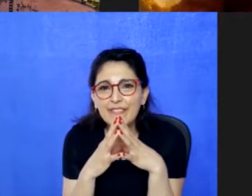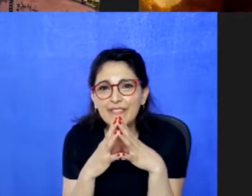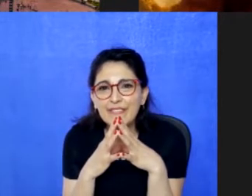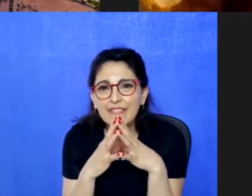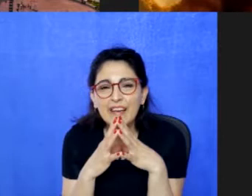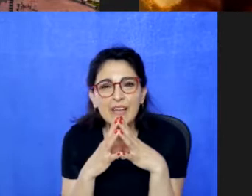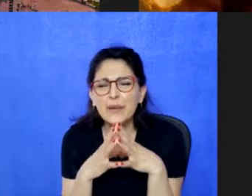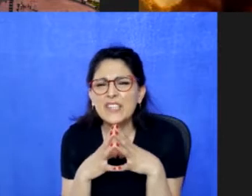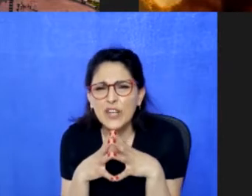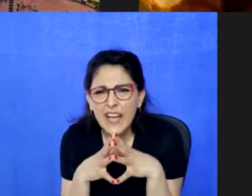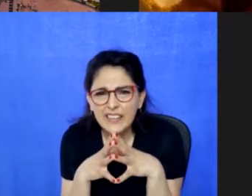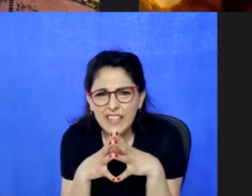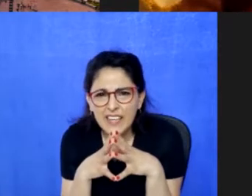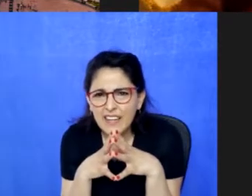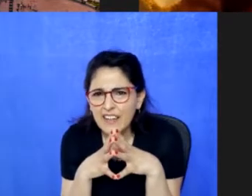años.